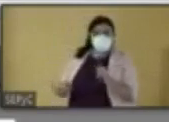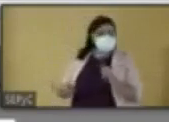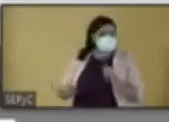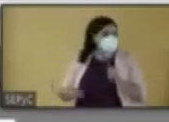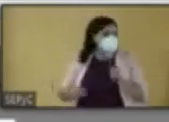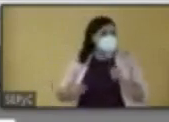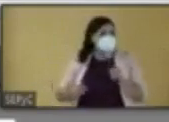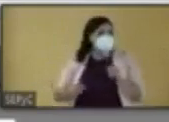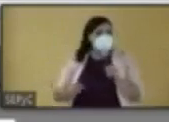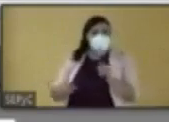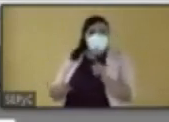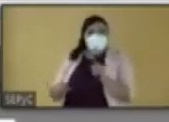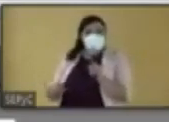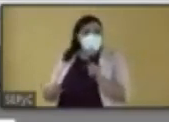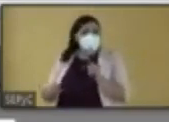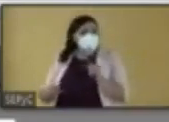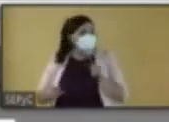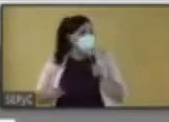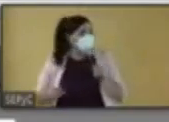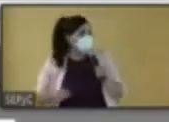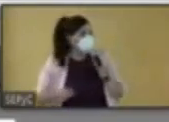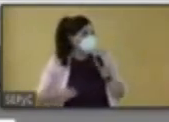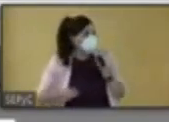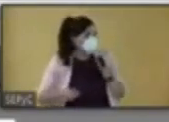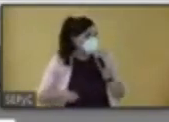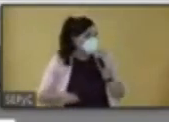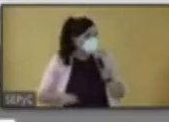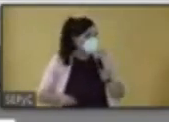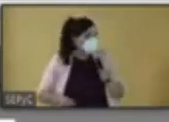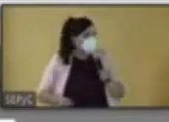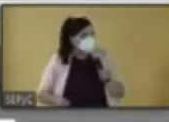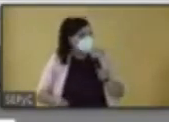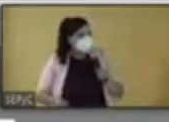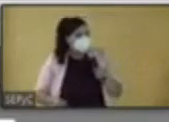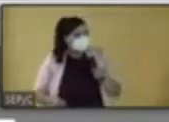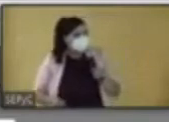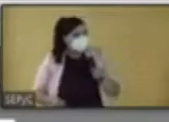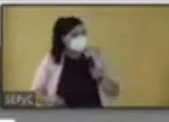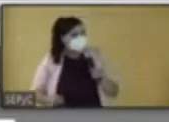dicha empresa, así como el ingreso anual neto obtenido por él.